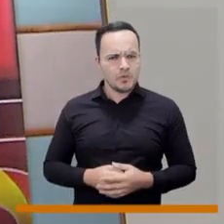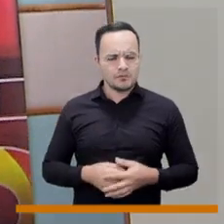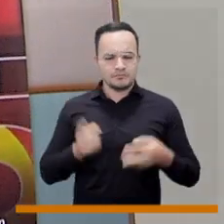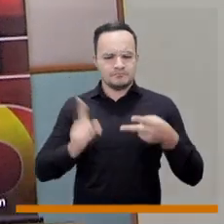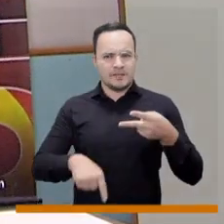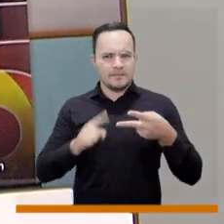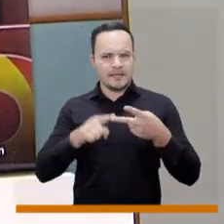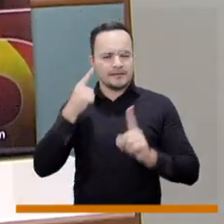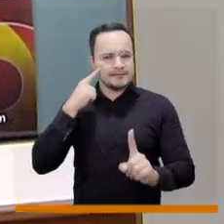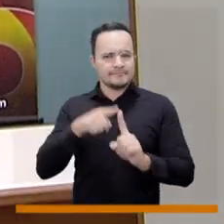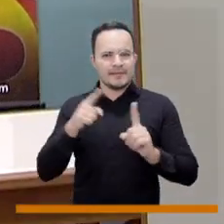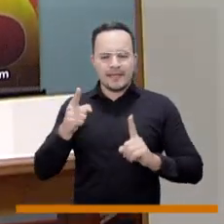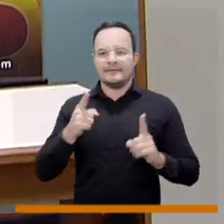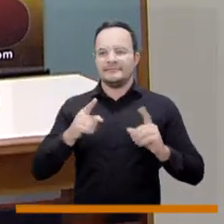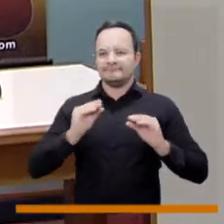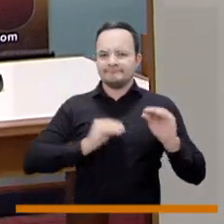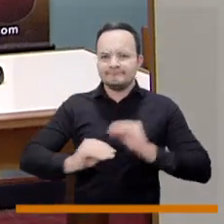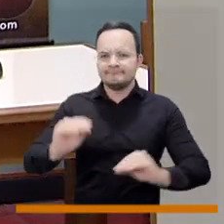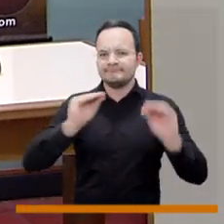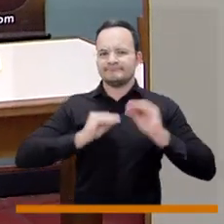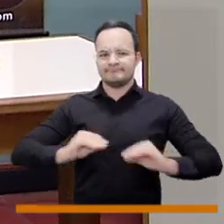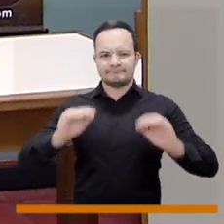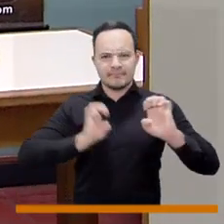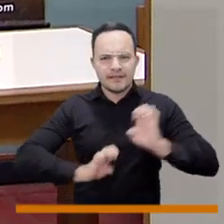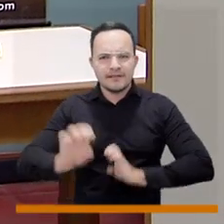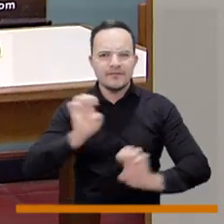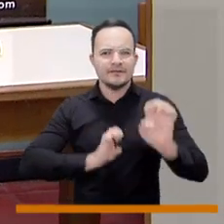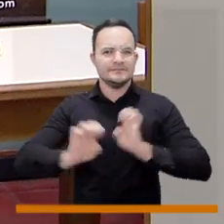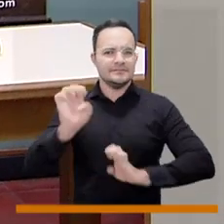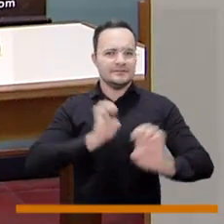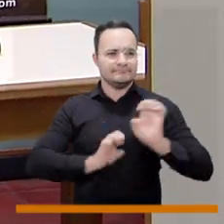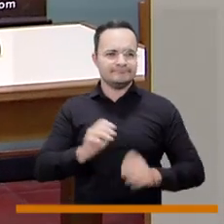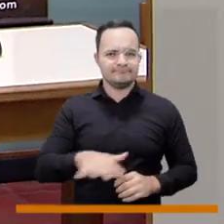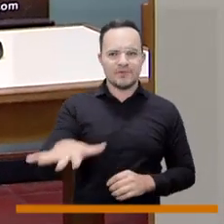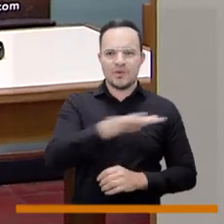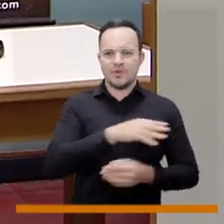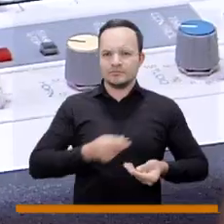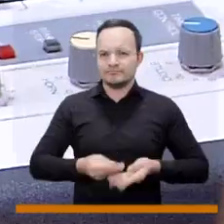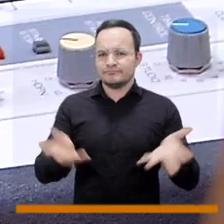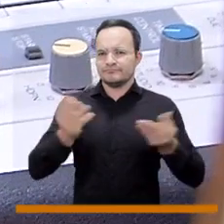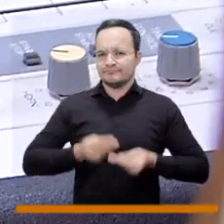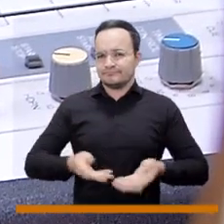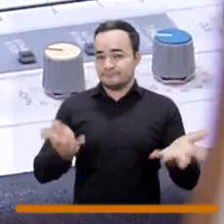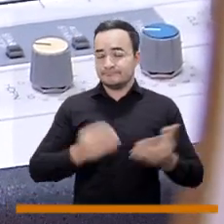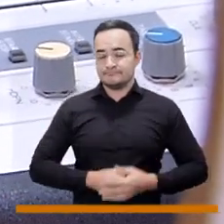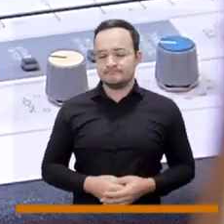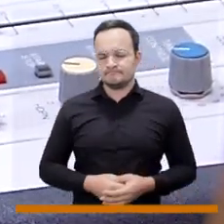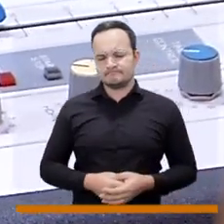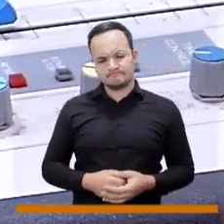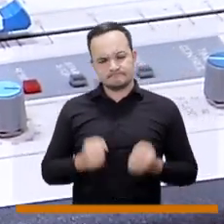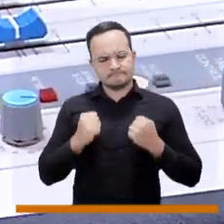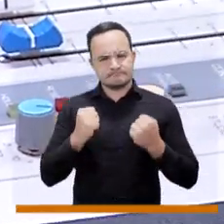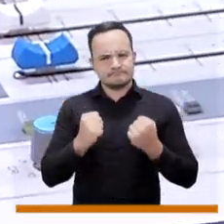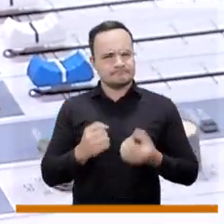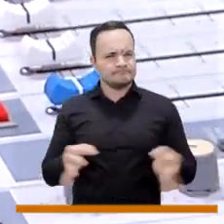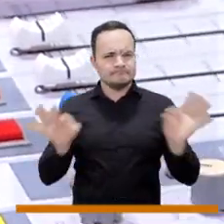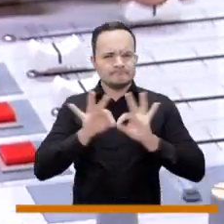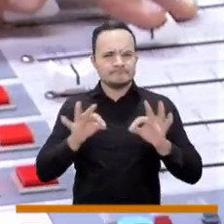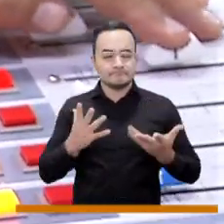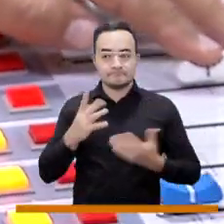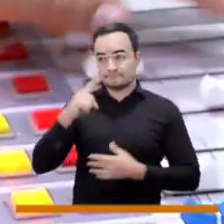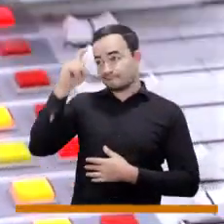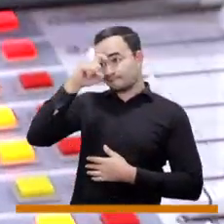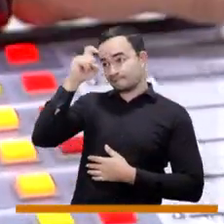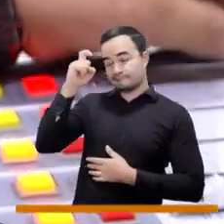de evangelización, es una misión de repartir, y una palabra muy importante ahí,